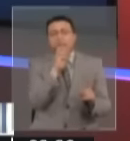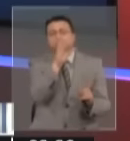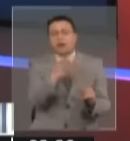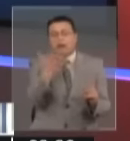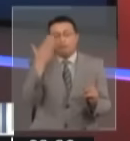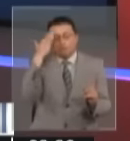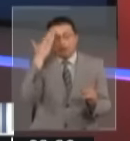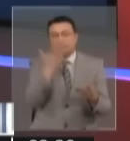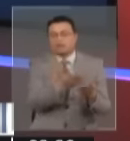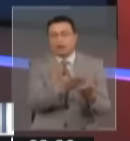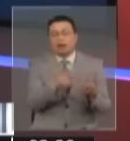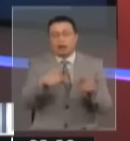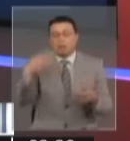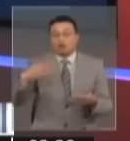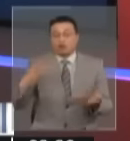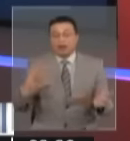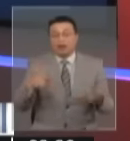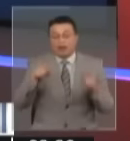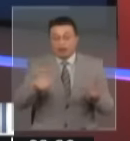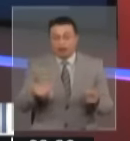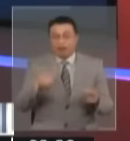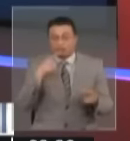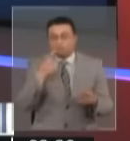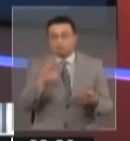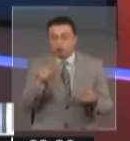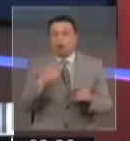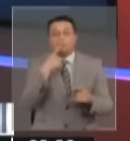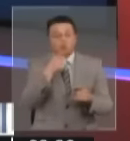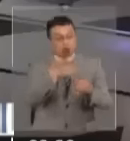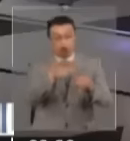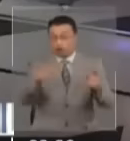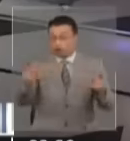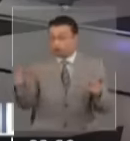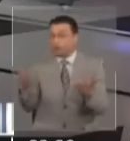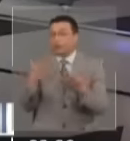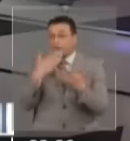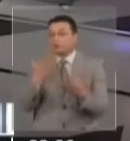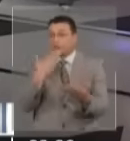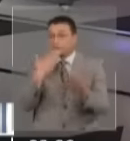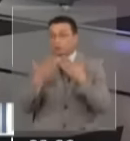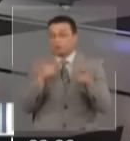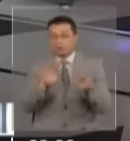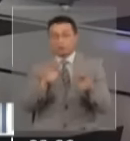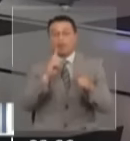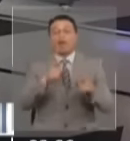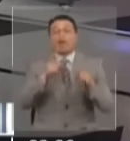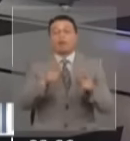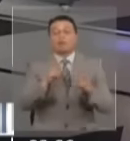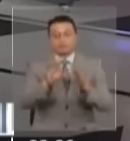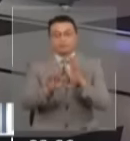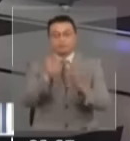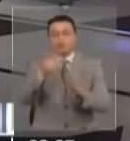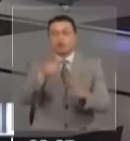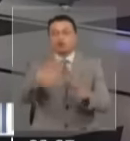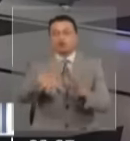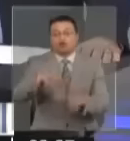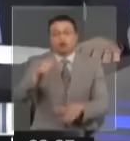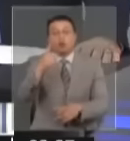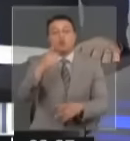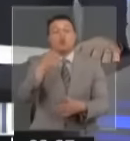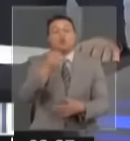próximas municipales. Así es que comenzamos con lo siguiente y les cuento a todos ustedes también, candidatos, que van a elegir al sorteo un